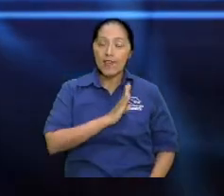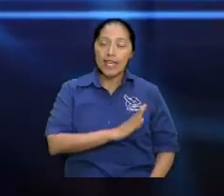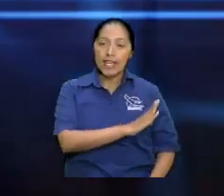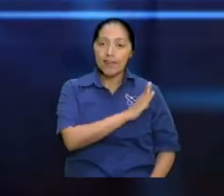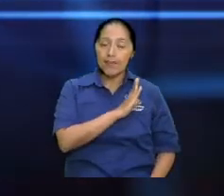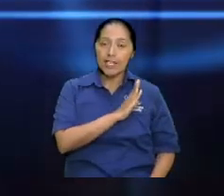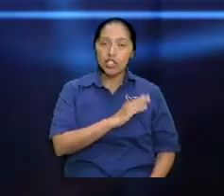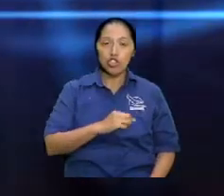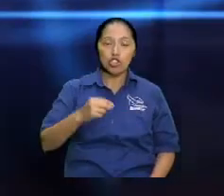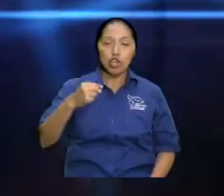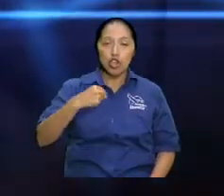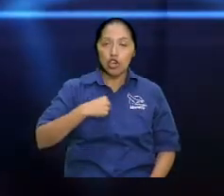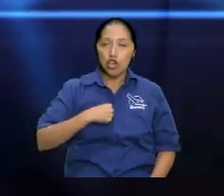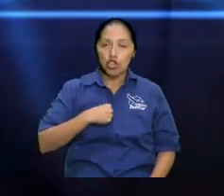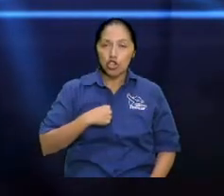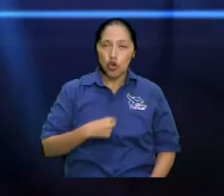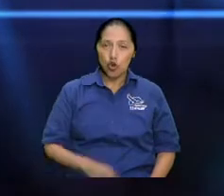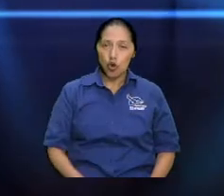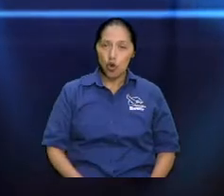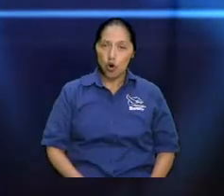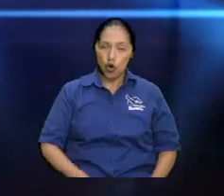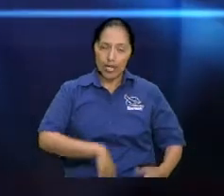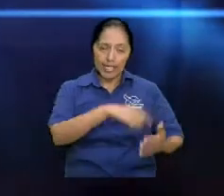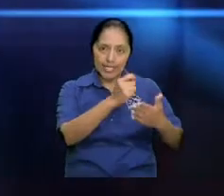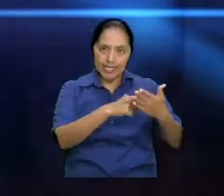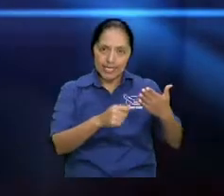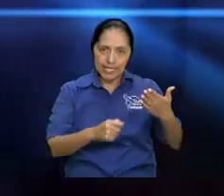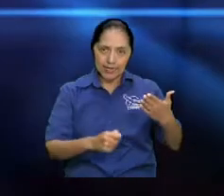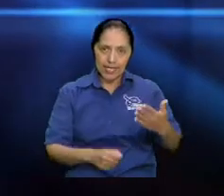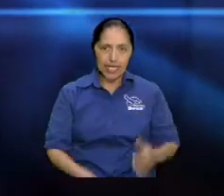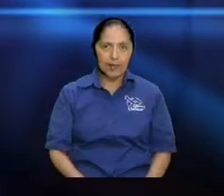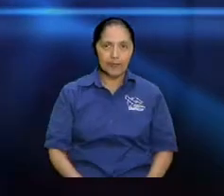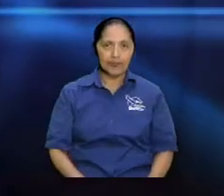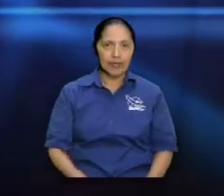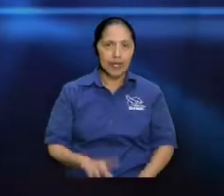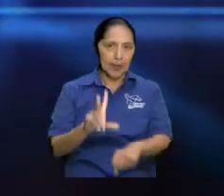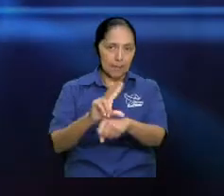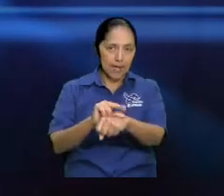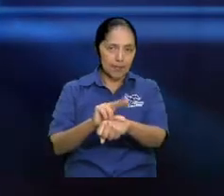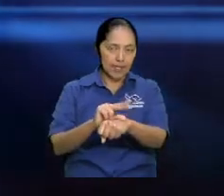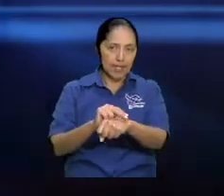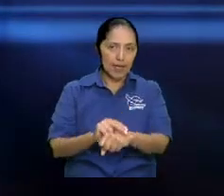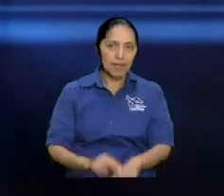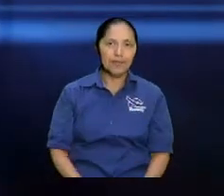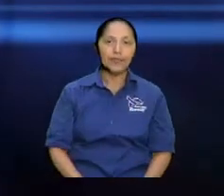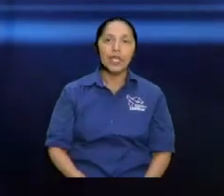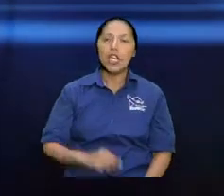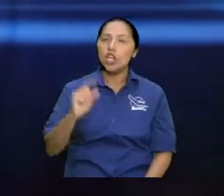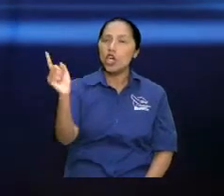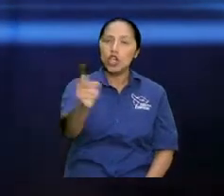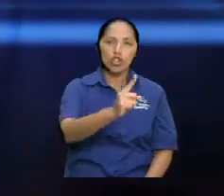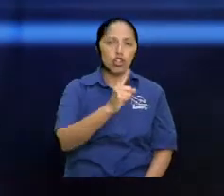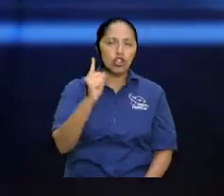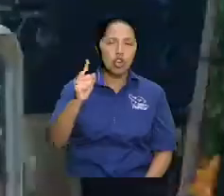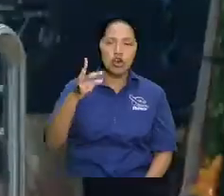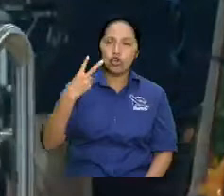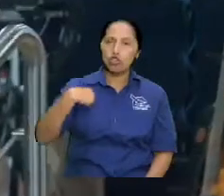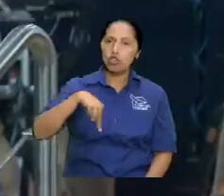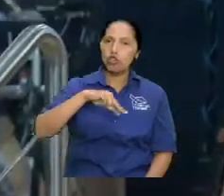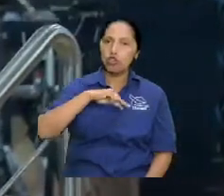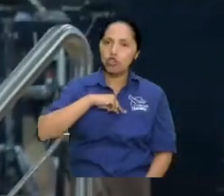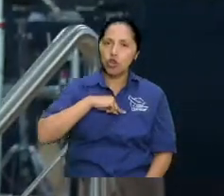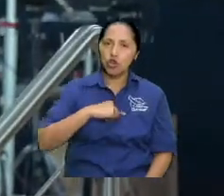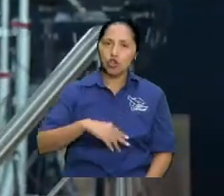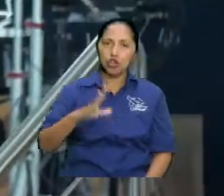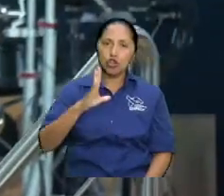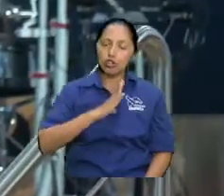definir. Define. Solo déjeme decir un par de cositas más. Mire, todos nosotros tenemos dentro de